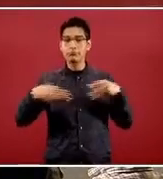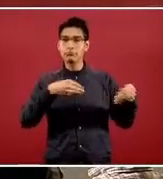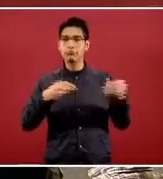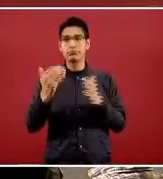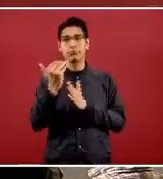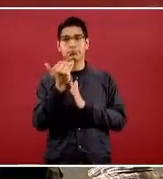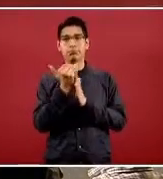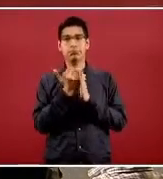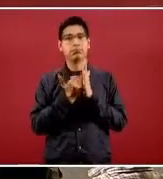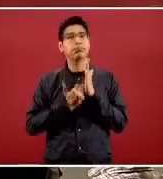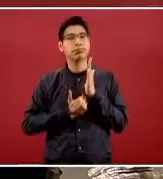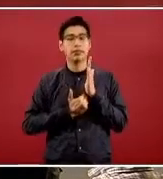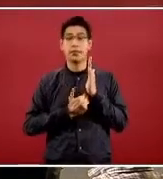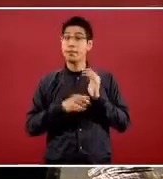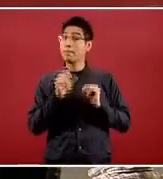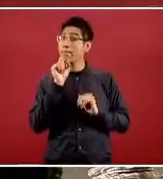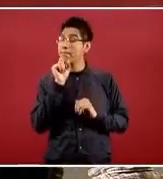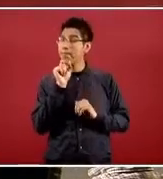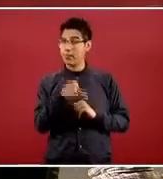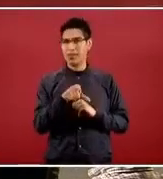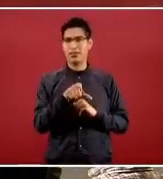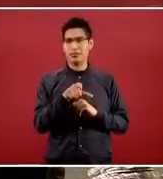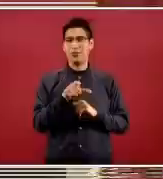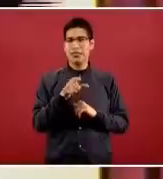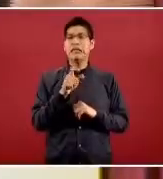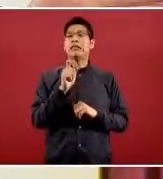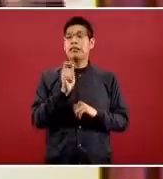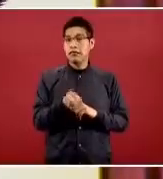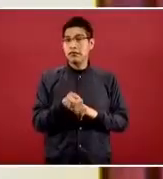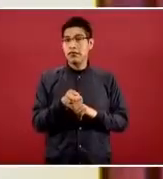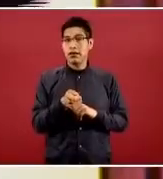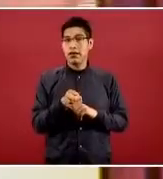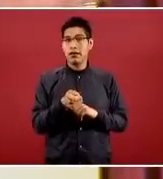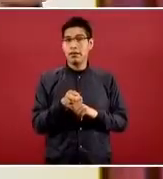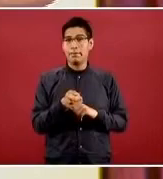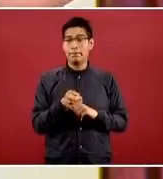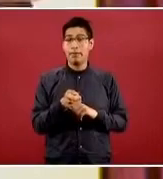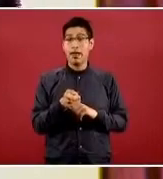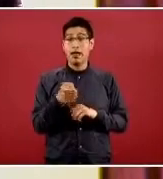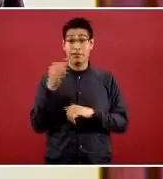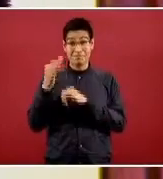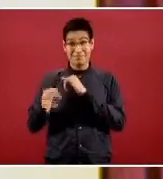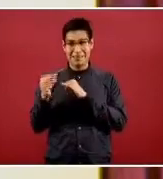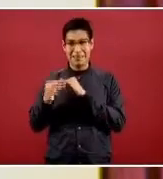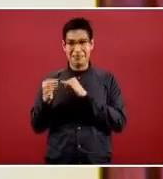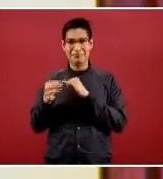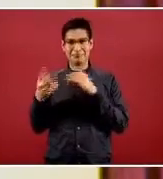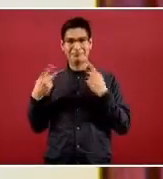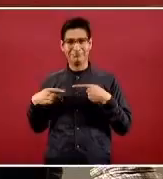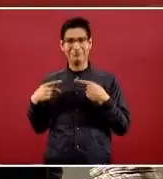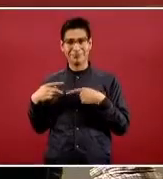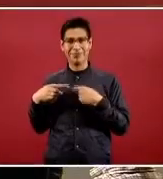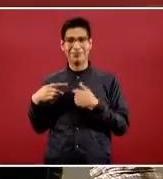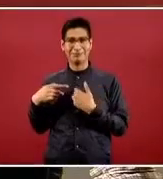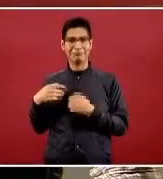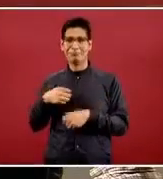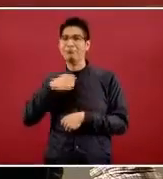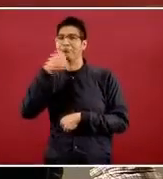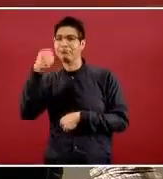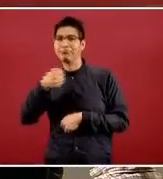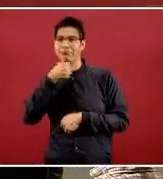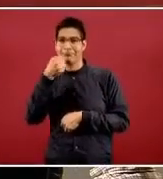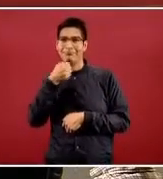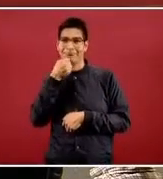menor y de manera muy puntual proteger a esa última barra que aparece ahí, que son precisamente los mayores